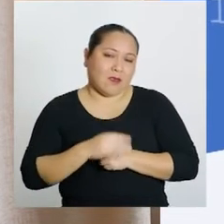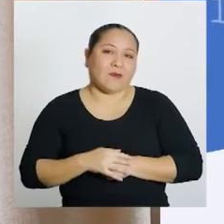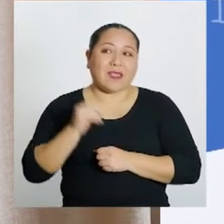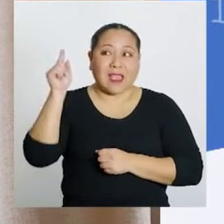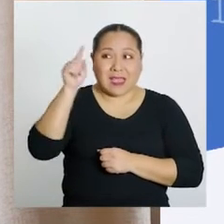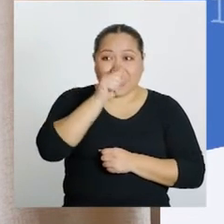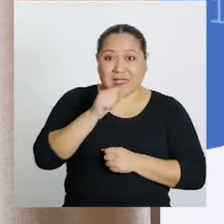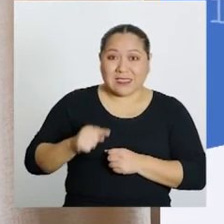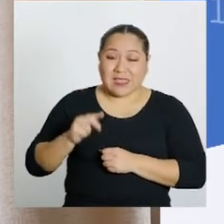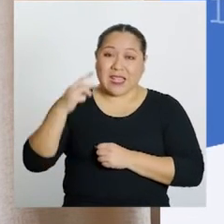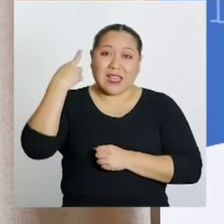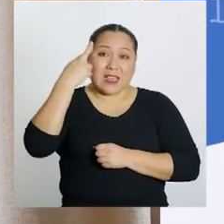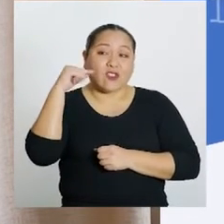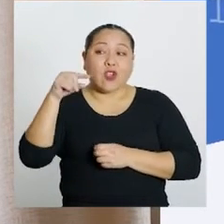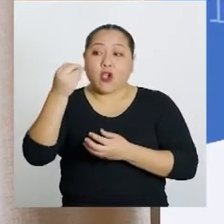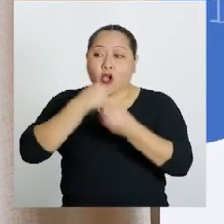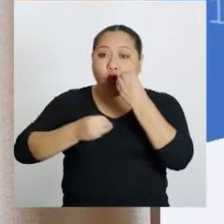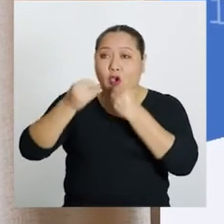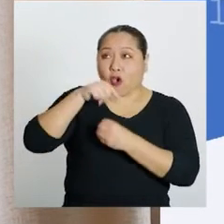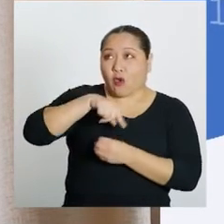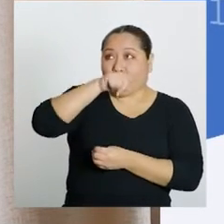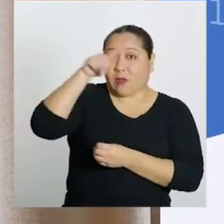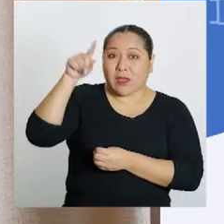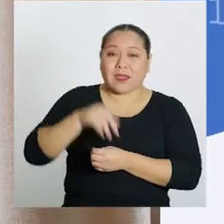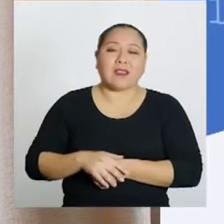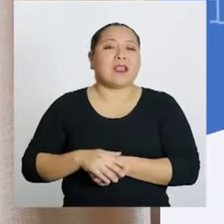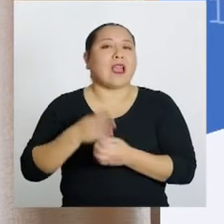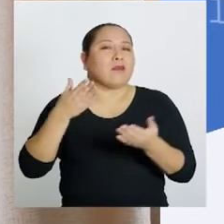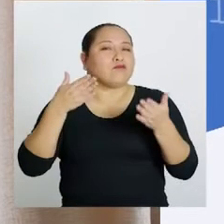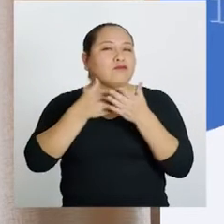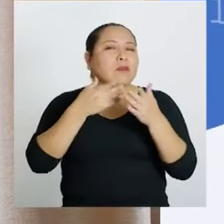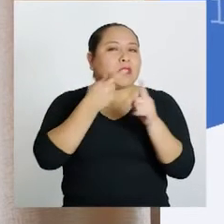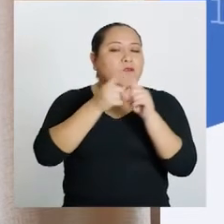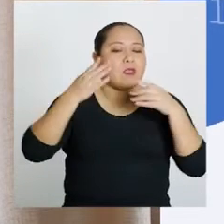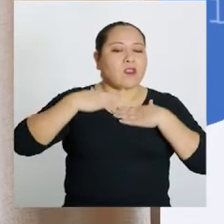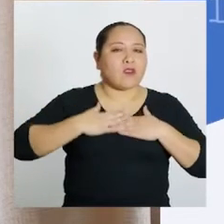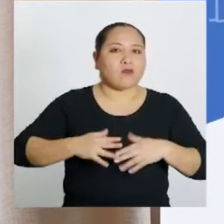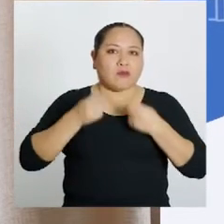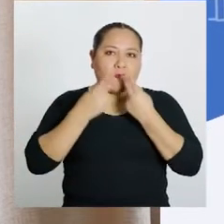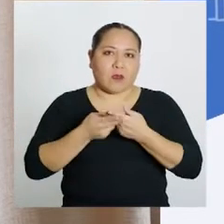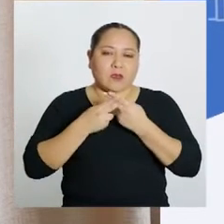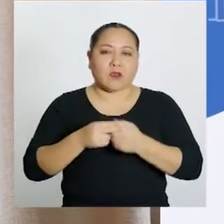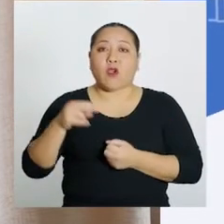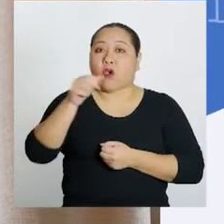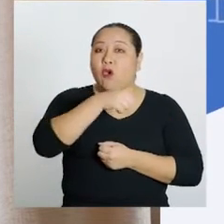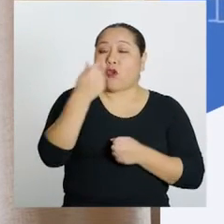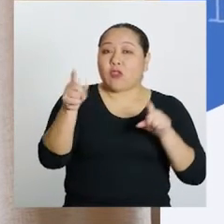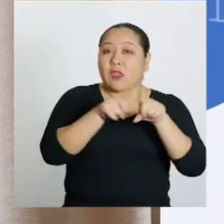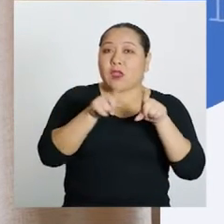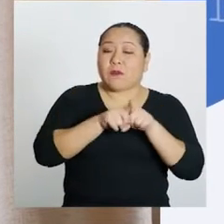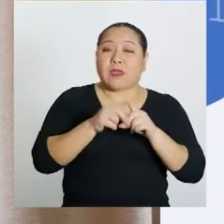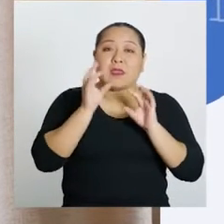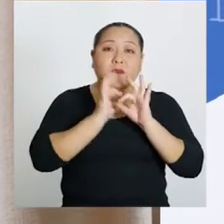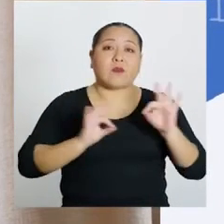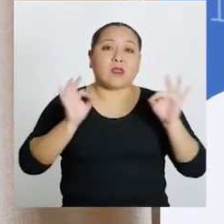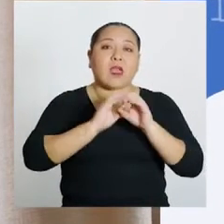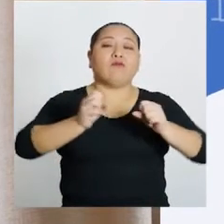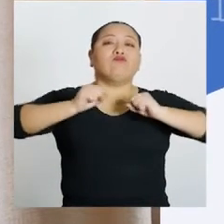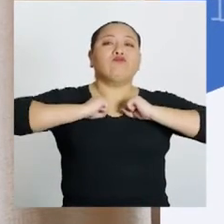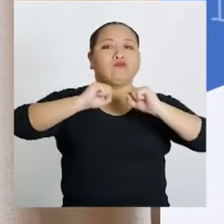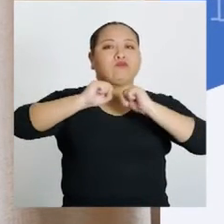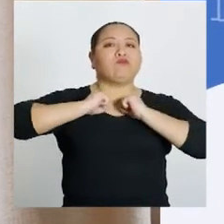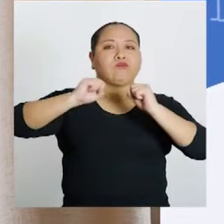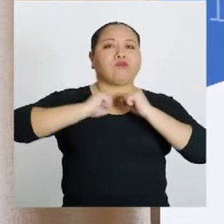este motivo que lo que consumen, lo que comen, va a impactar de forma distinta en su peso. Otro también factor a tener en cuenta es la actividad